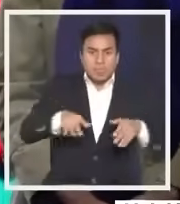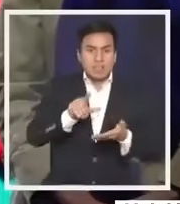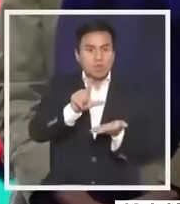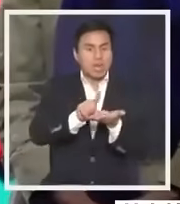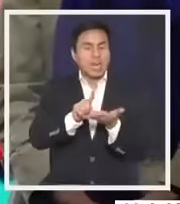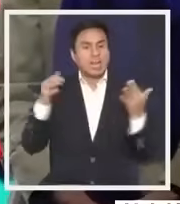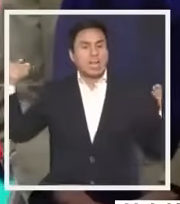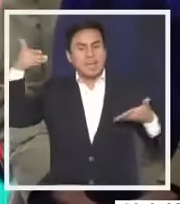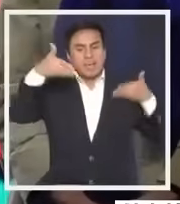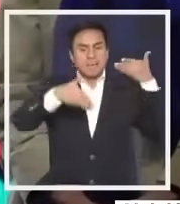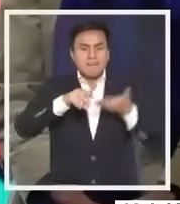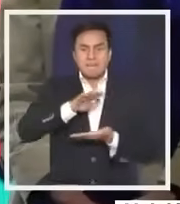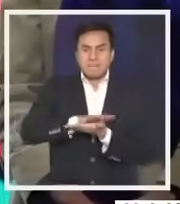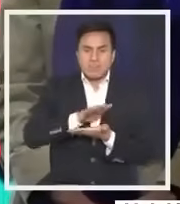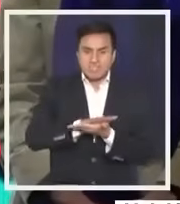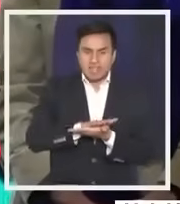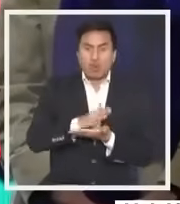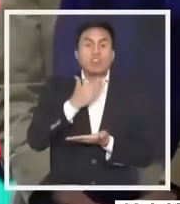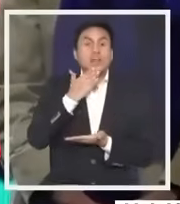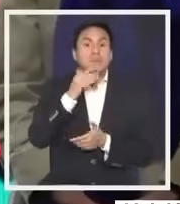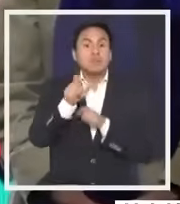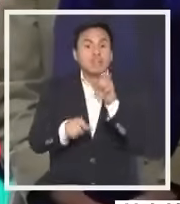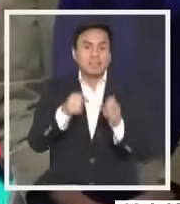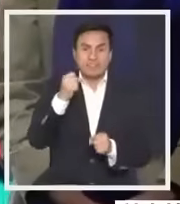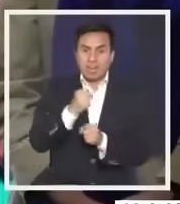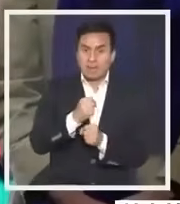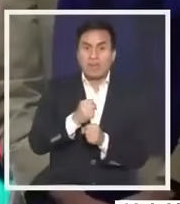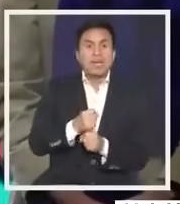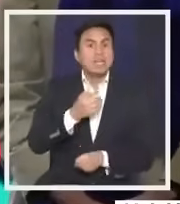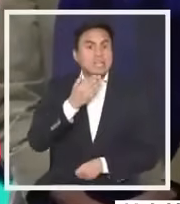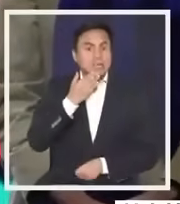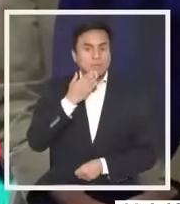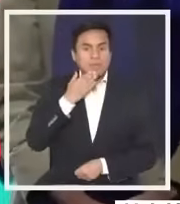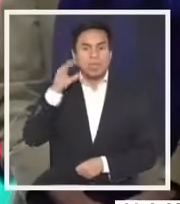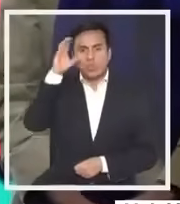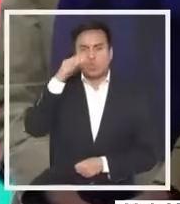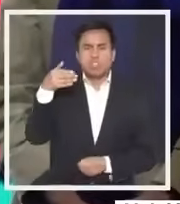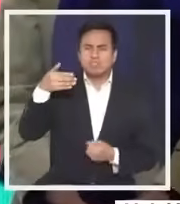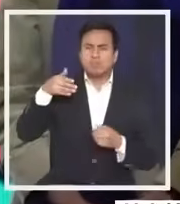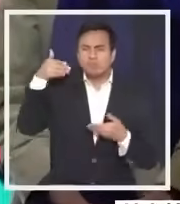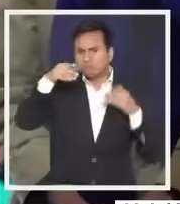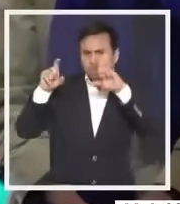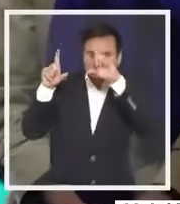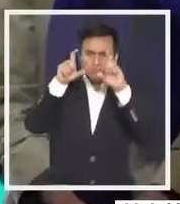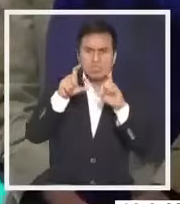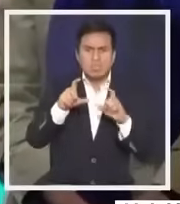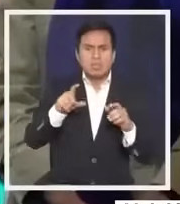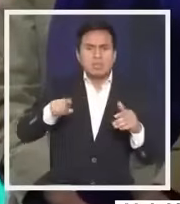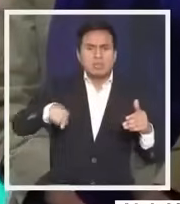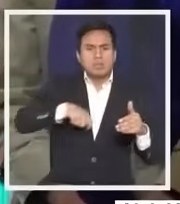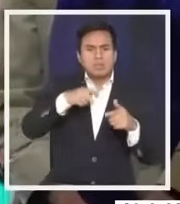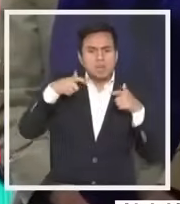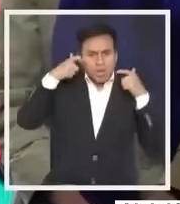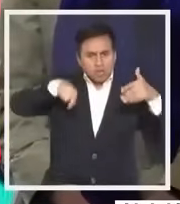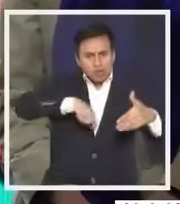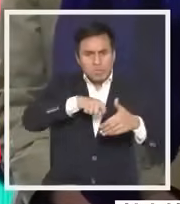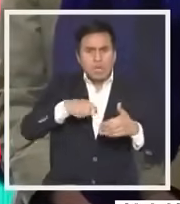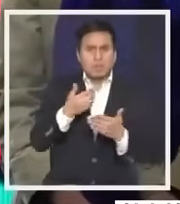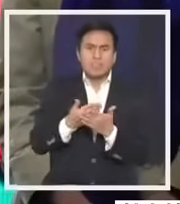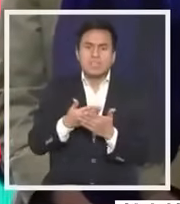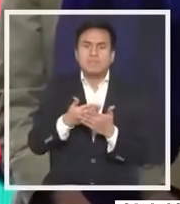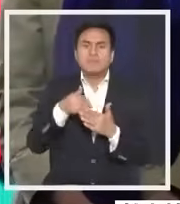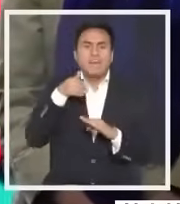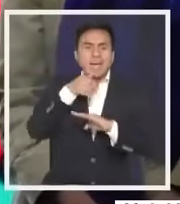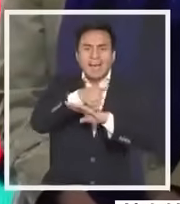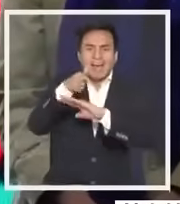de festejo, pero también para quienes trabajan en turismo y en gastronomía, quienes aprovechen de viajar, de descansar, a todos